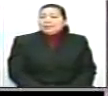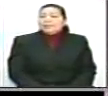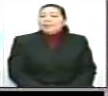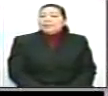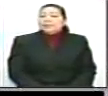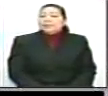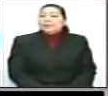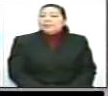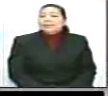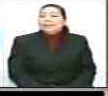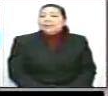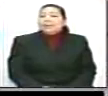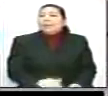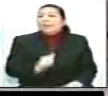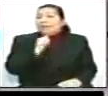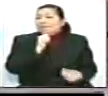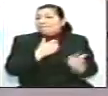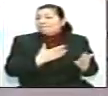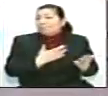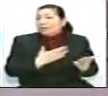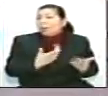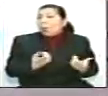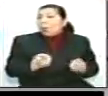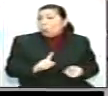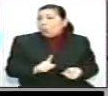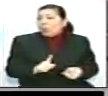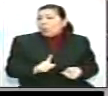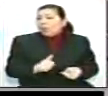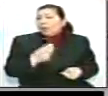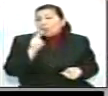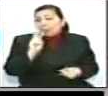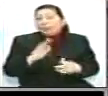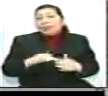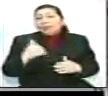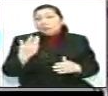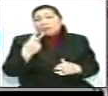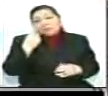Sí, pero está pendiente, así que en su momento se verá.